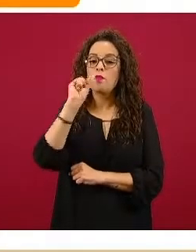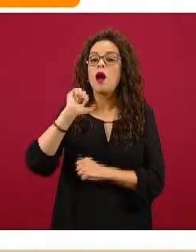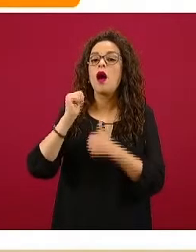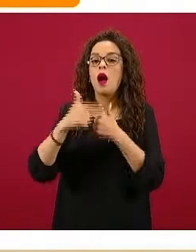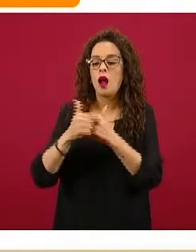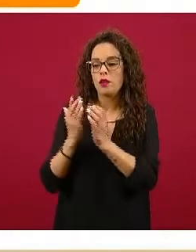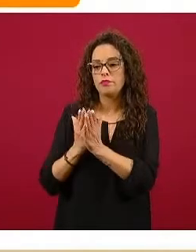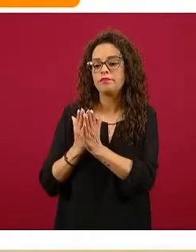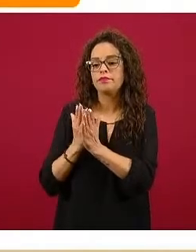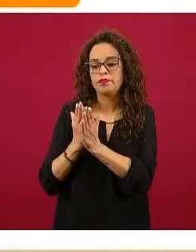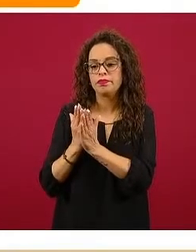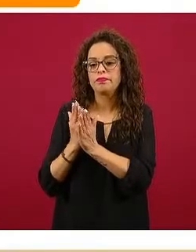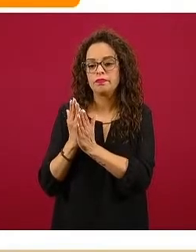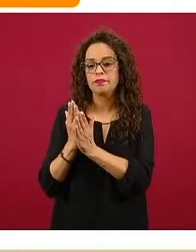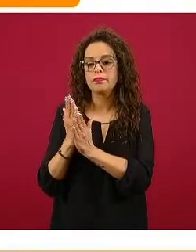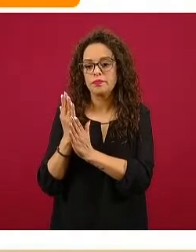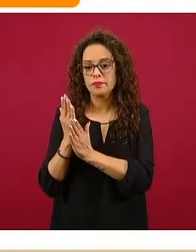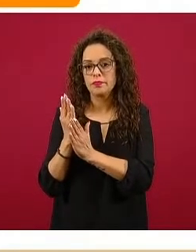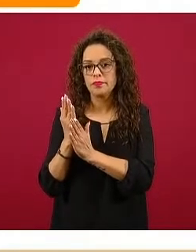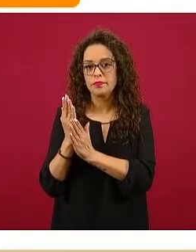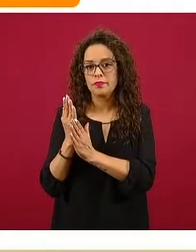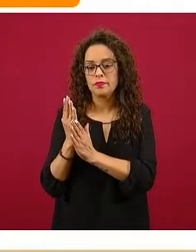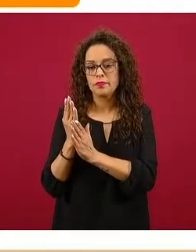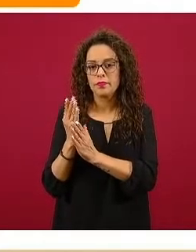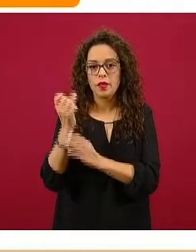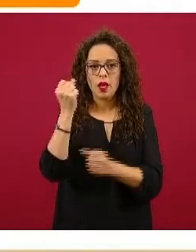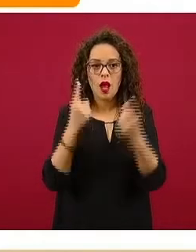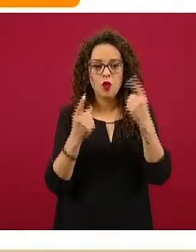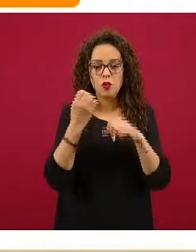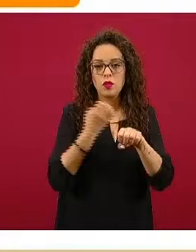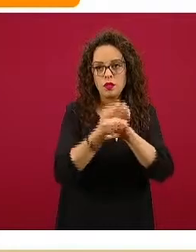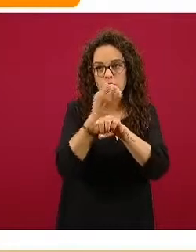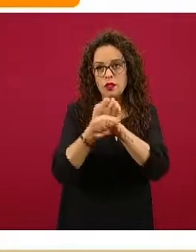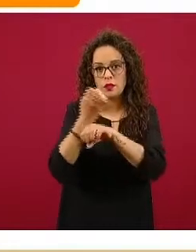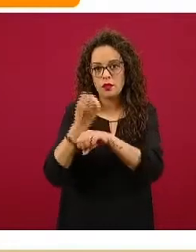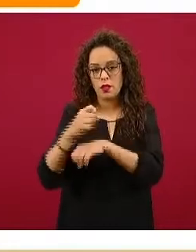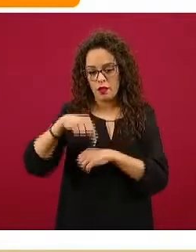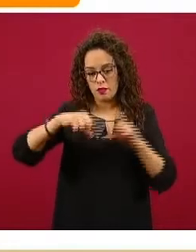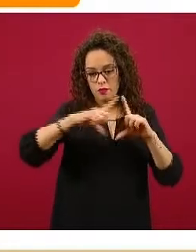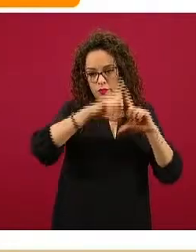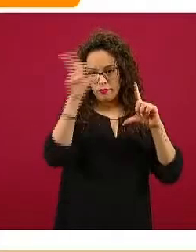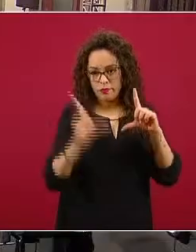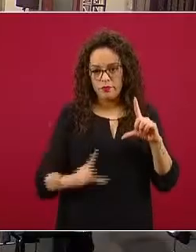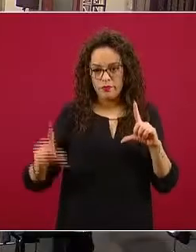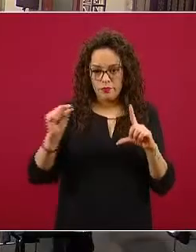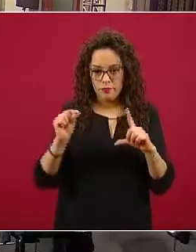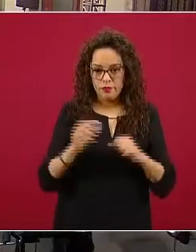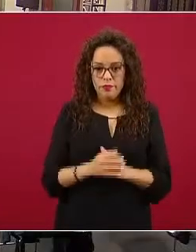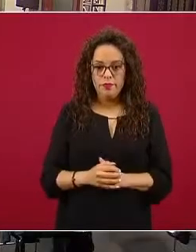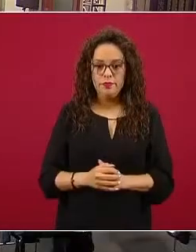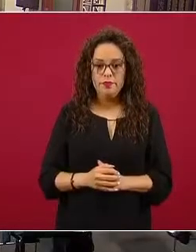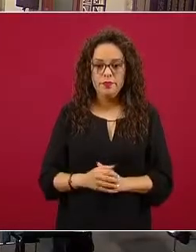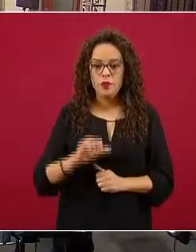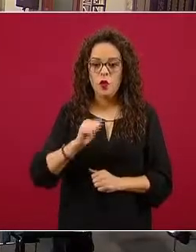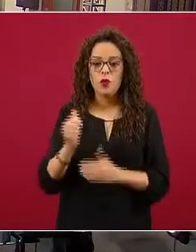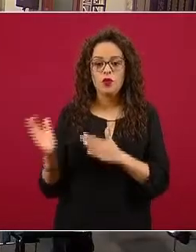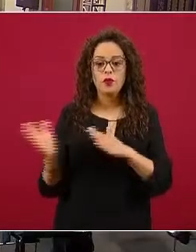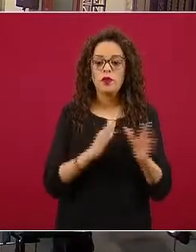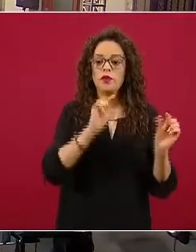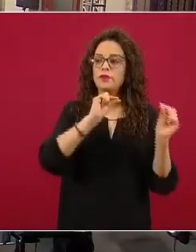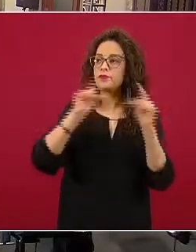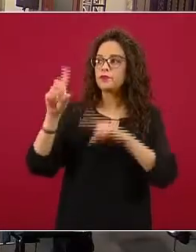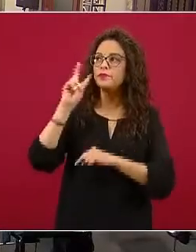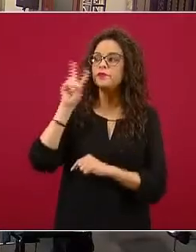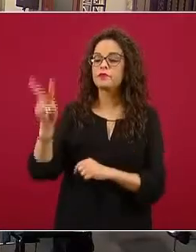la transmisión que se está teniendo en algunas entidades de la República. Veamos la siguiente diapositiva. Aquí está